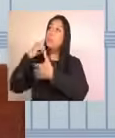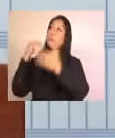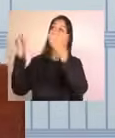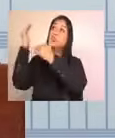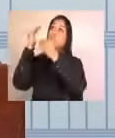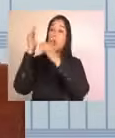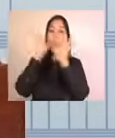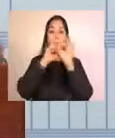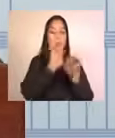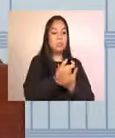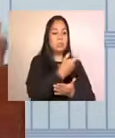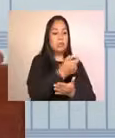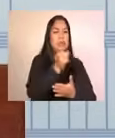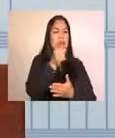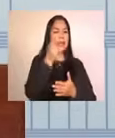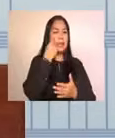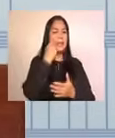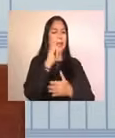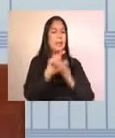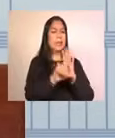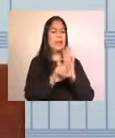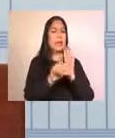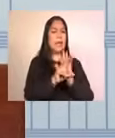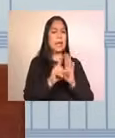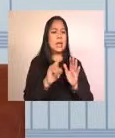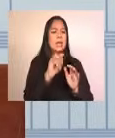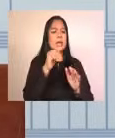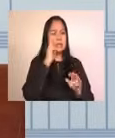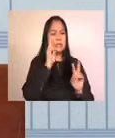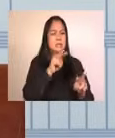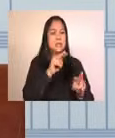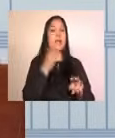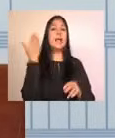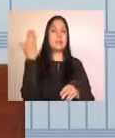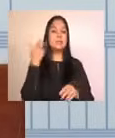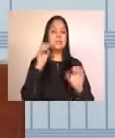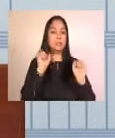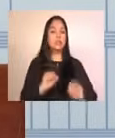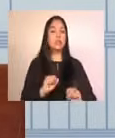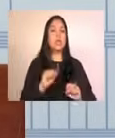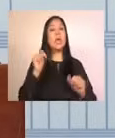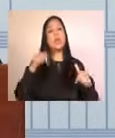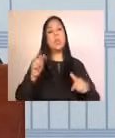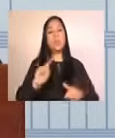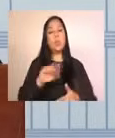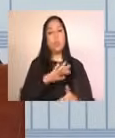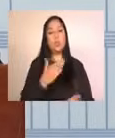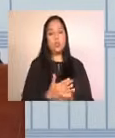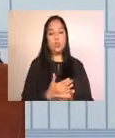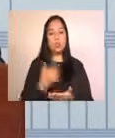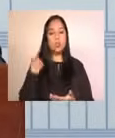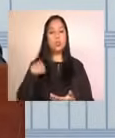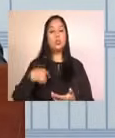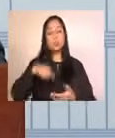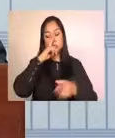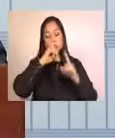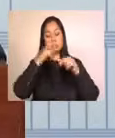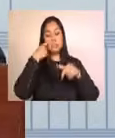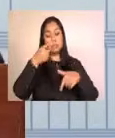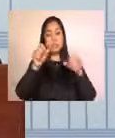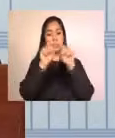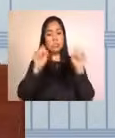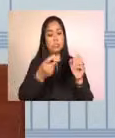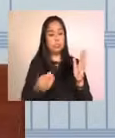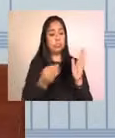irregularidad notoria que el sistema permitía acreditar anteriormente. Tampoco va a permitir este sistema que se